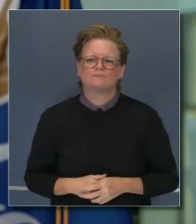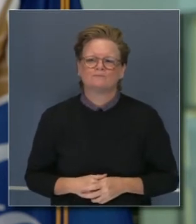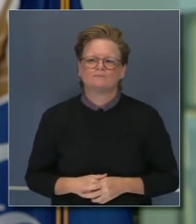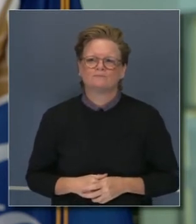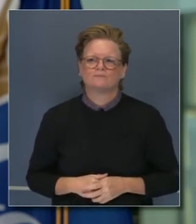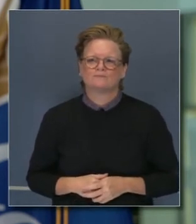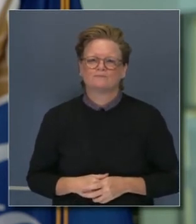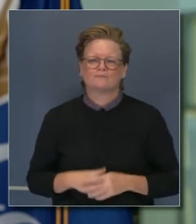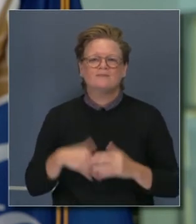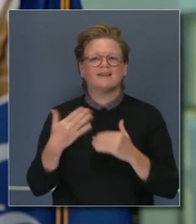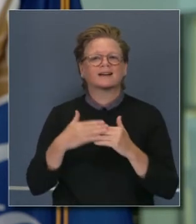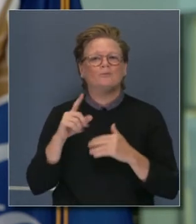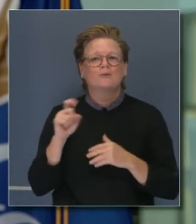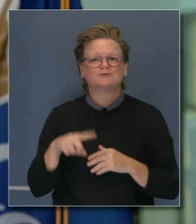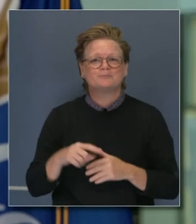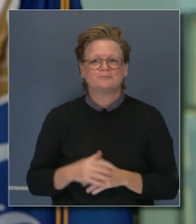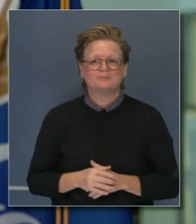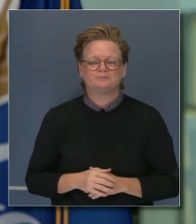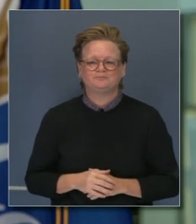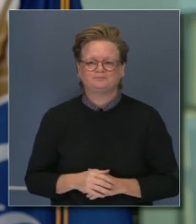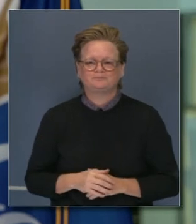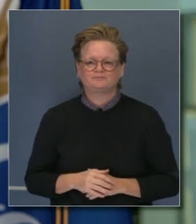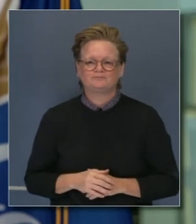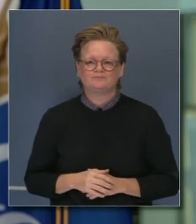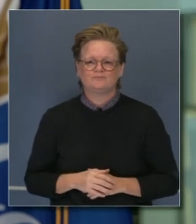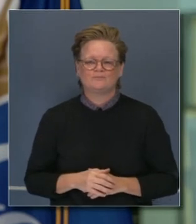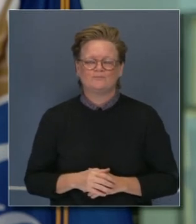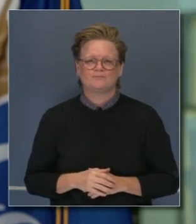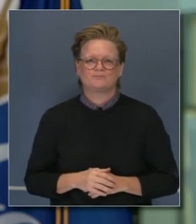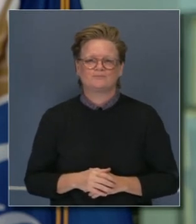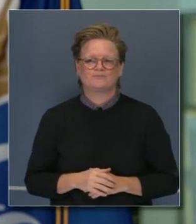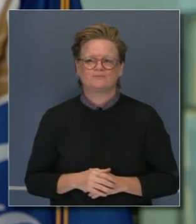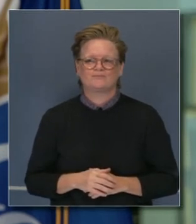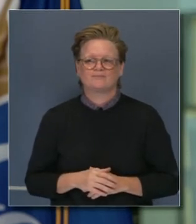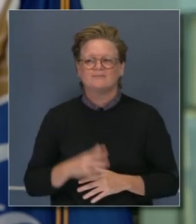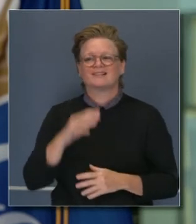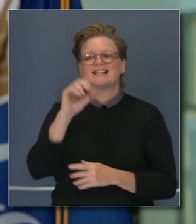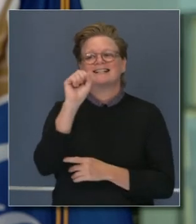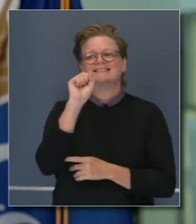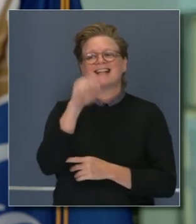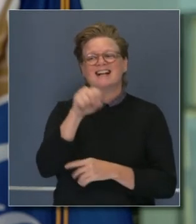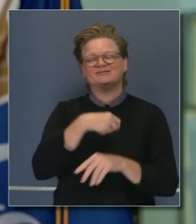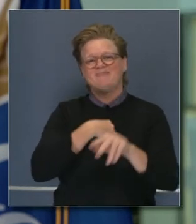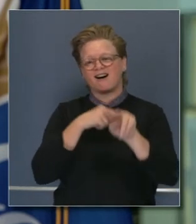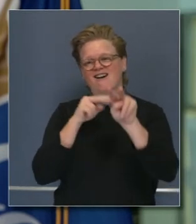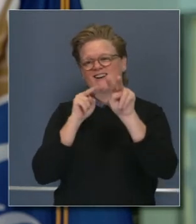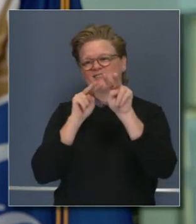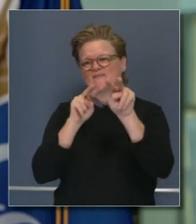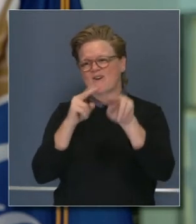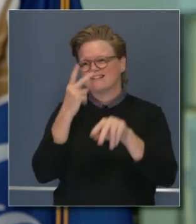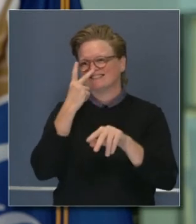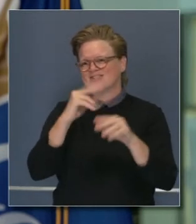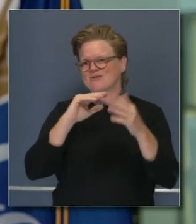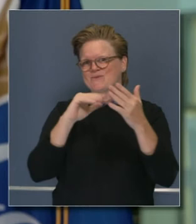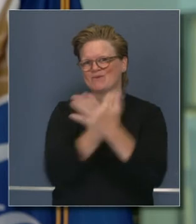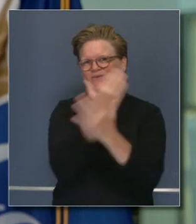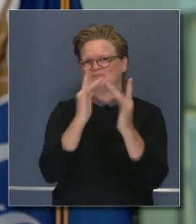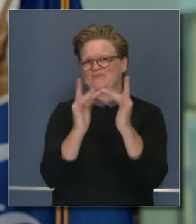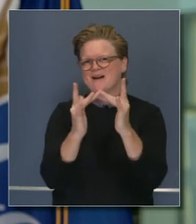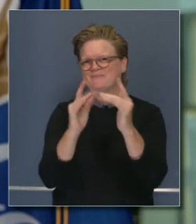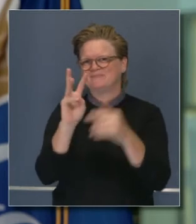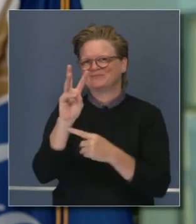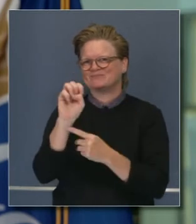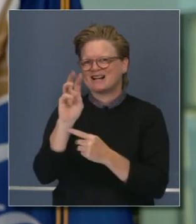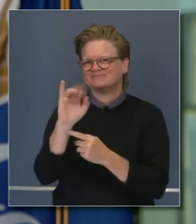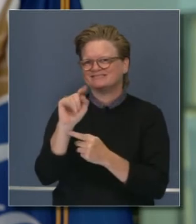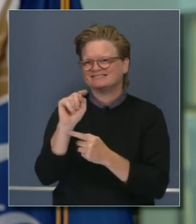Gracias por tomar mi pregunta. Yo he estado mirando la nueva página web para el condado de San Diego,